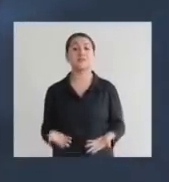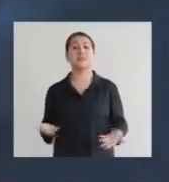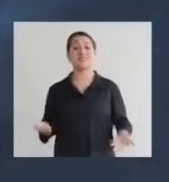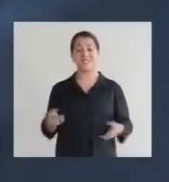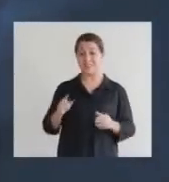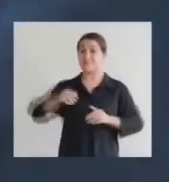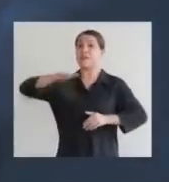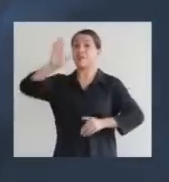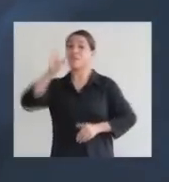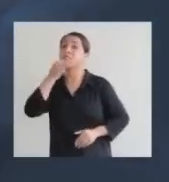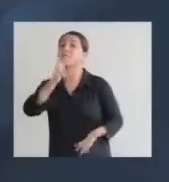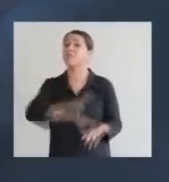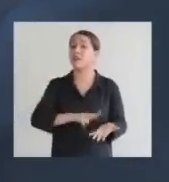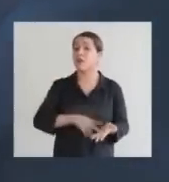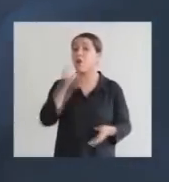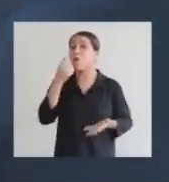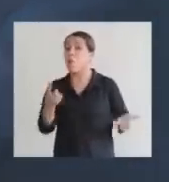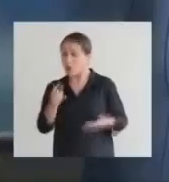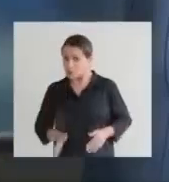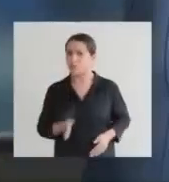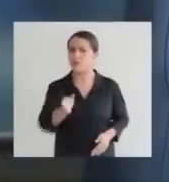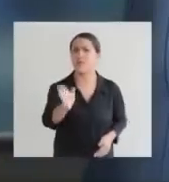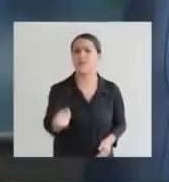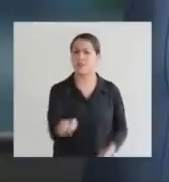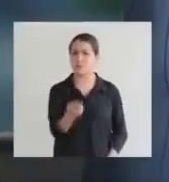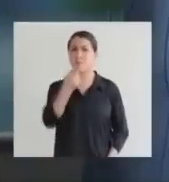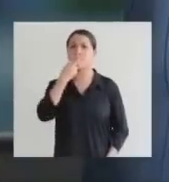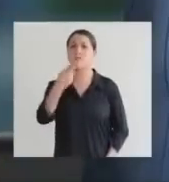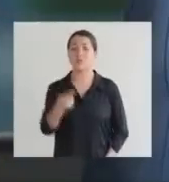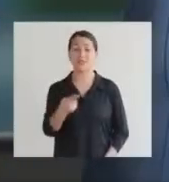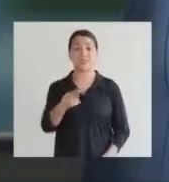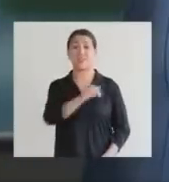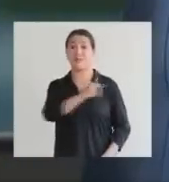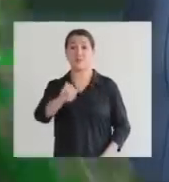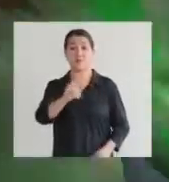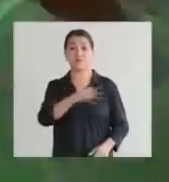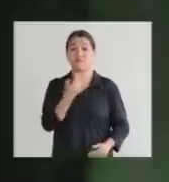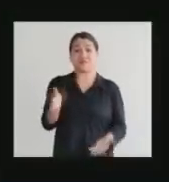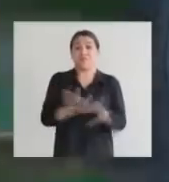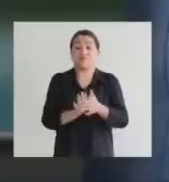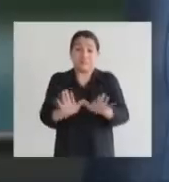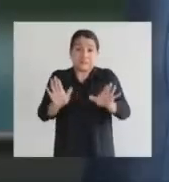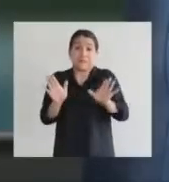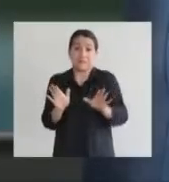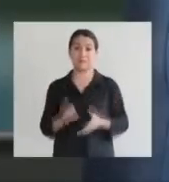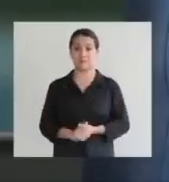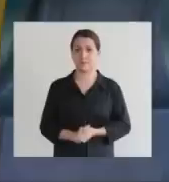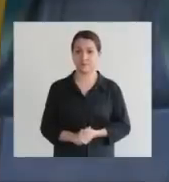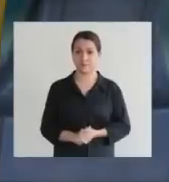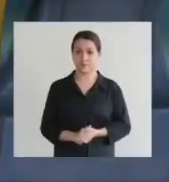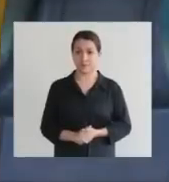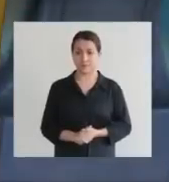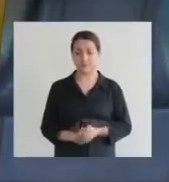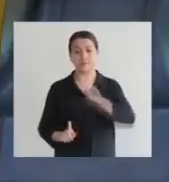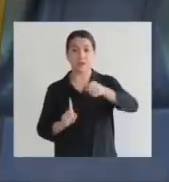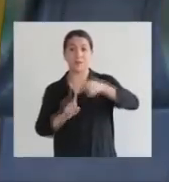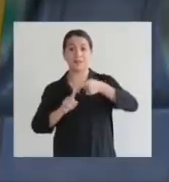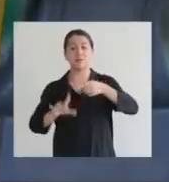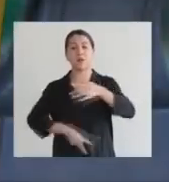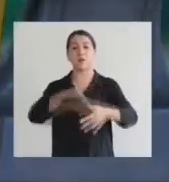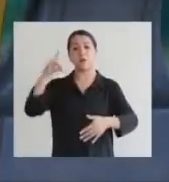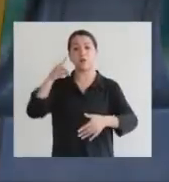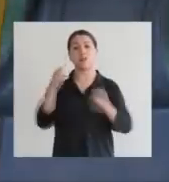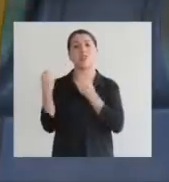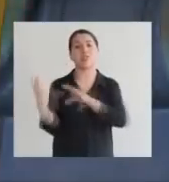la mayor de estas verdades es que si no lo paramos, hasta aquí nomás llegamos. Participa